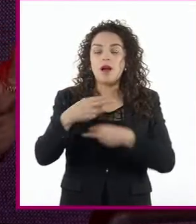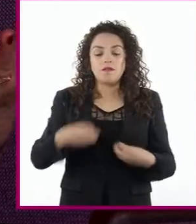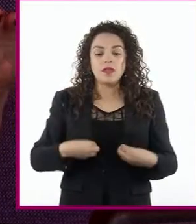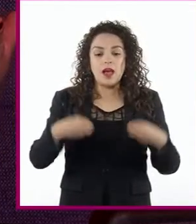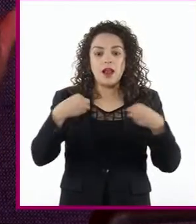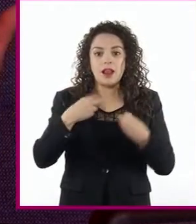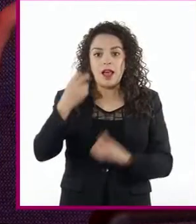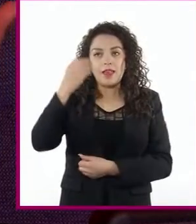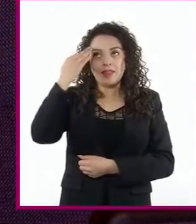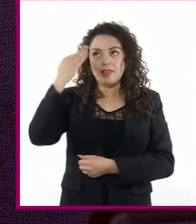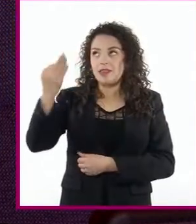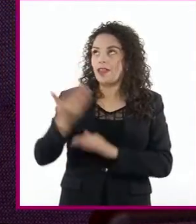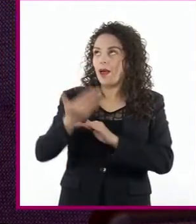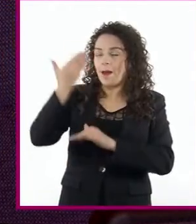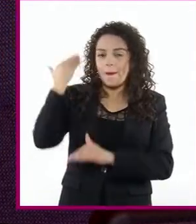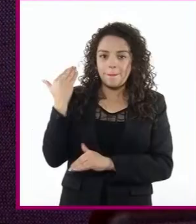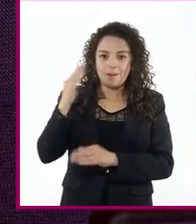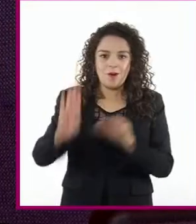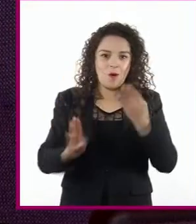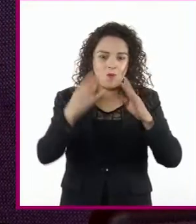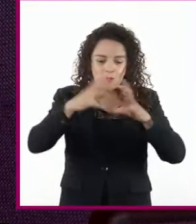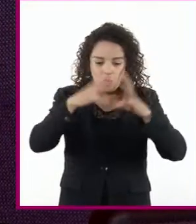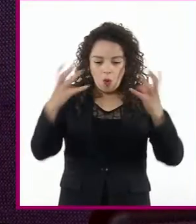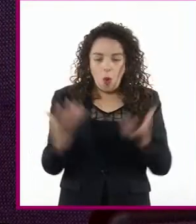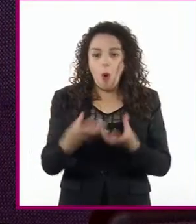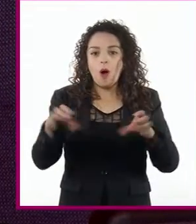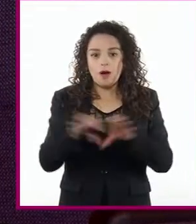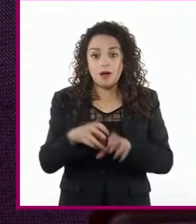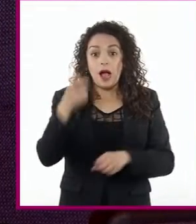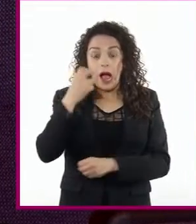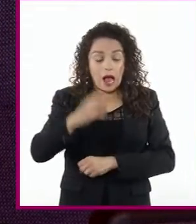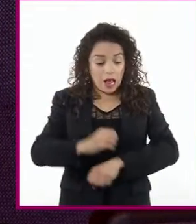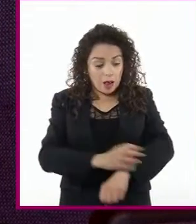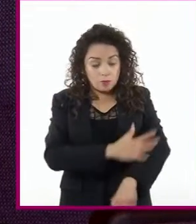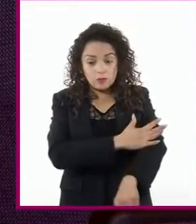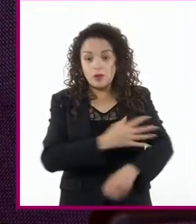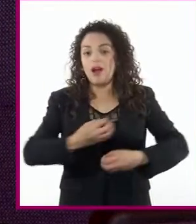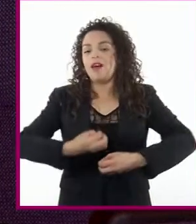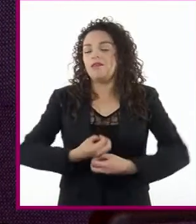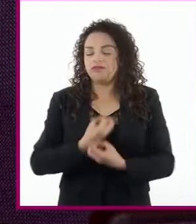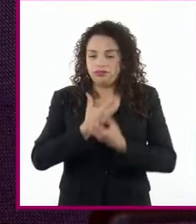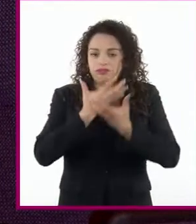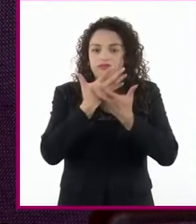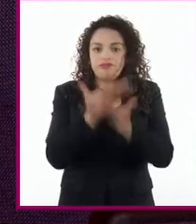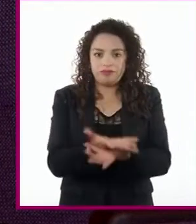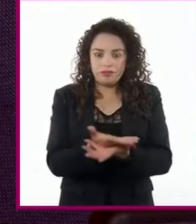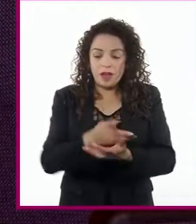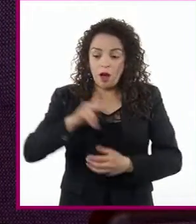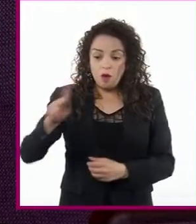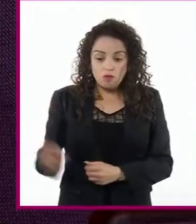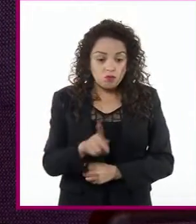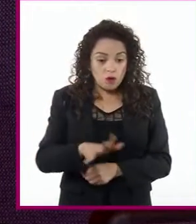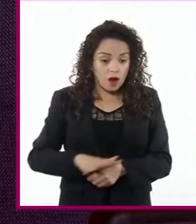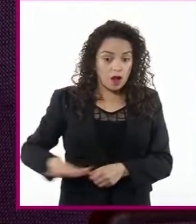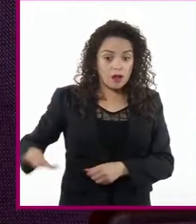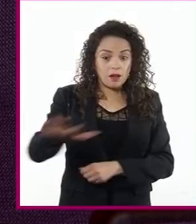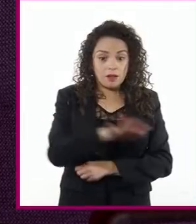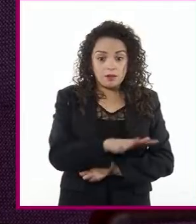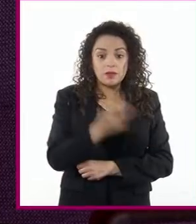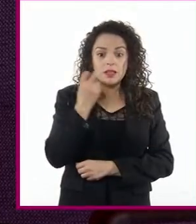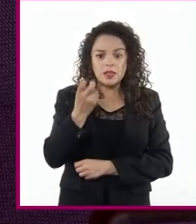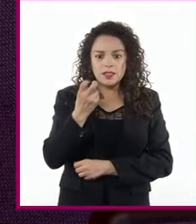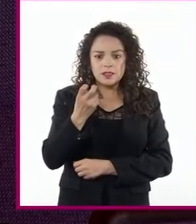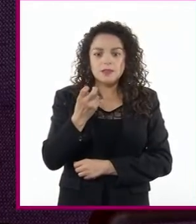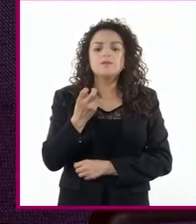Presenciar esas representaciones provocaba desahogo emocional. En los pueblos, los autos sacramentales